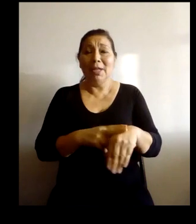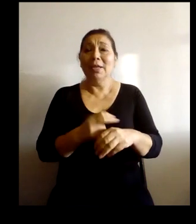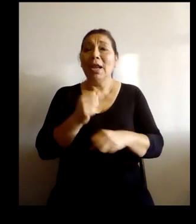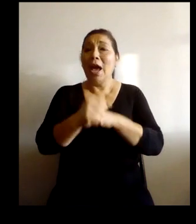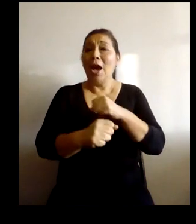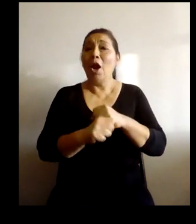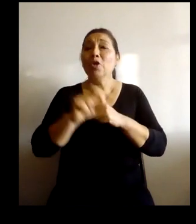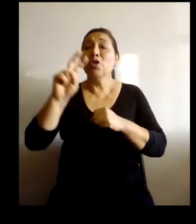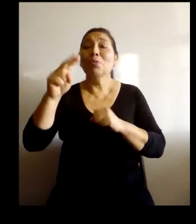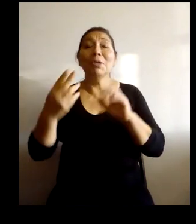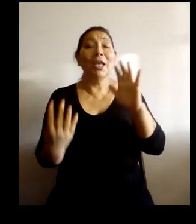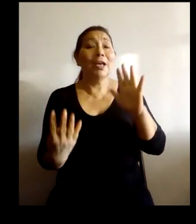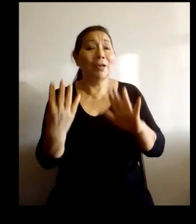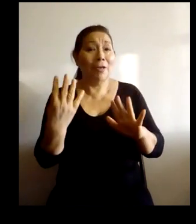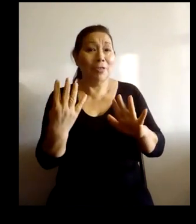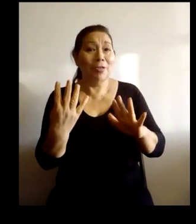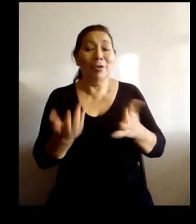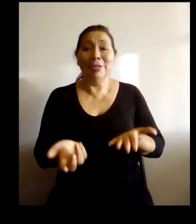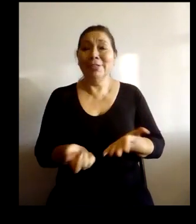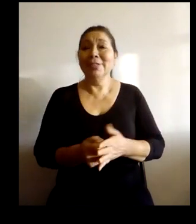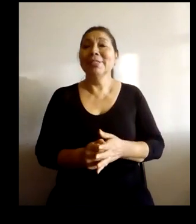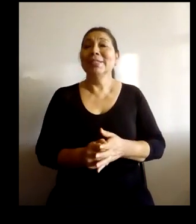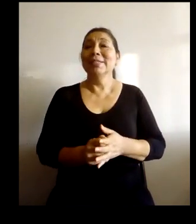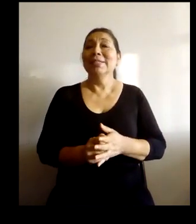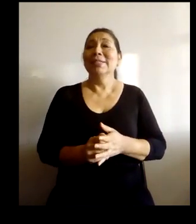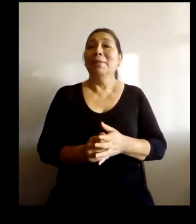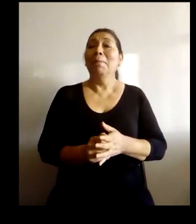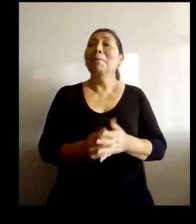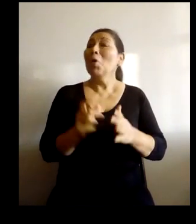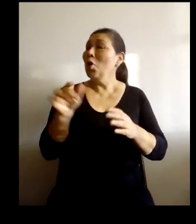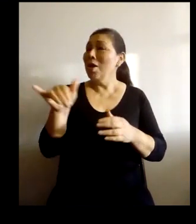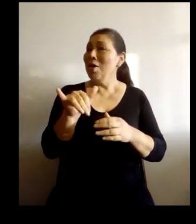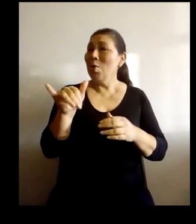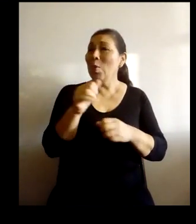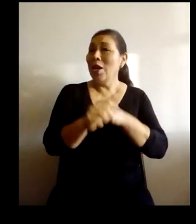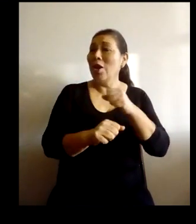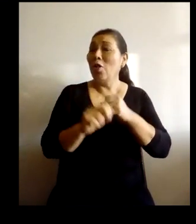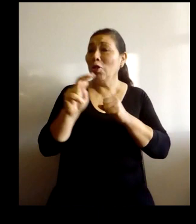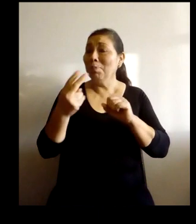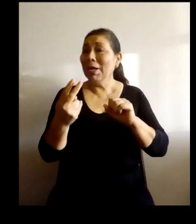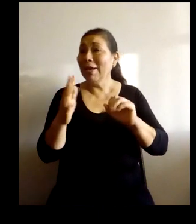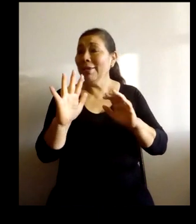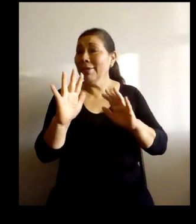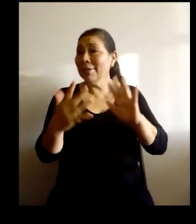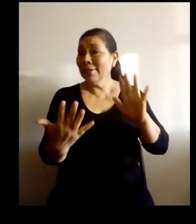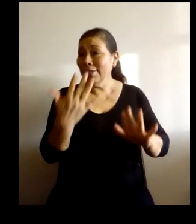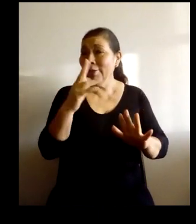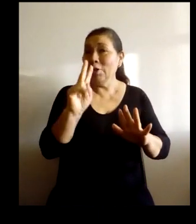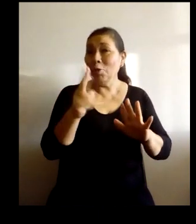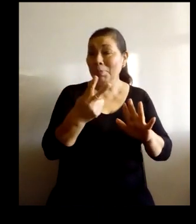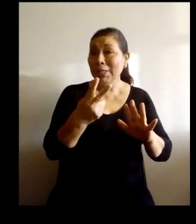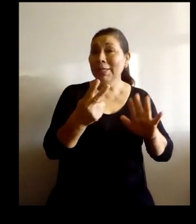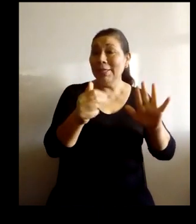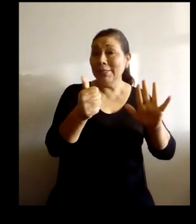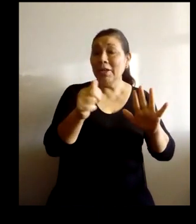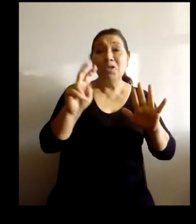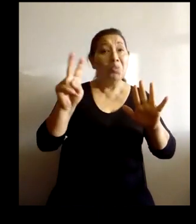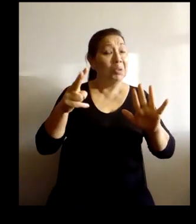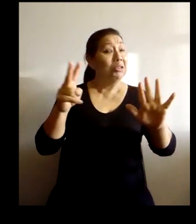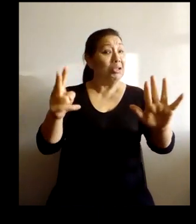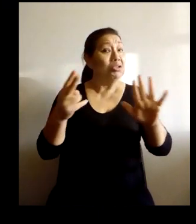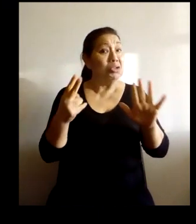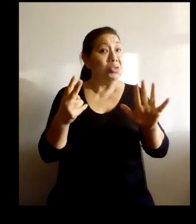el año 2014. Aquí está el año de establecimiento. Y lo mismo pasa en los años 2015, 2016 y el